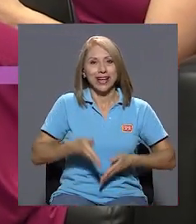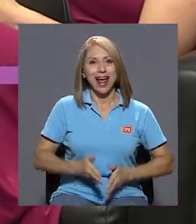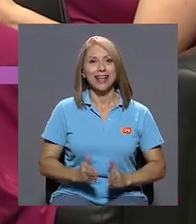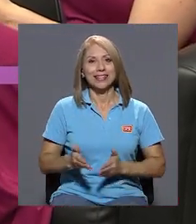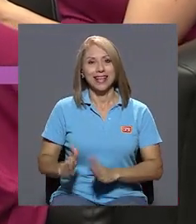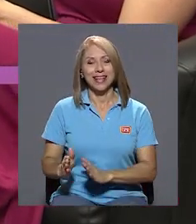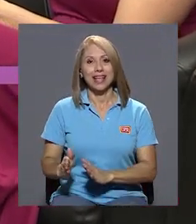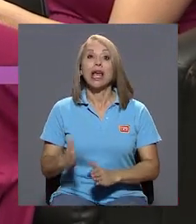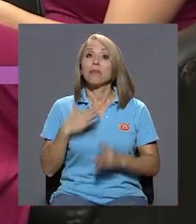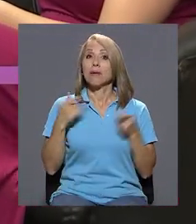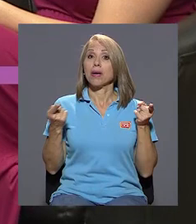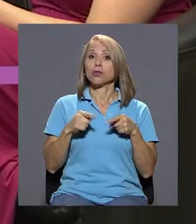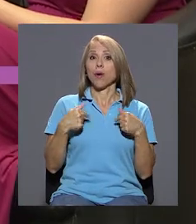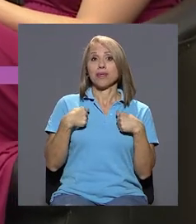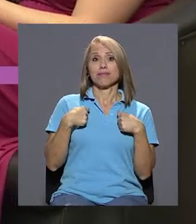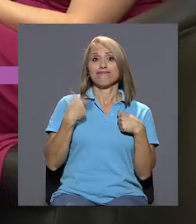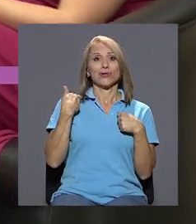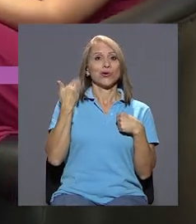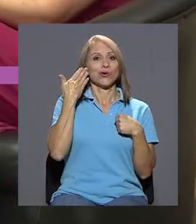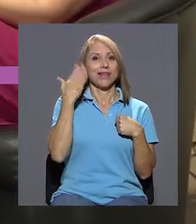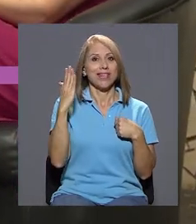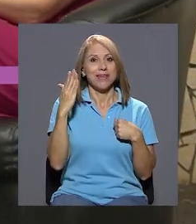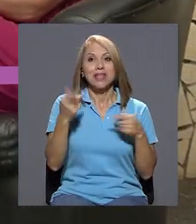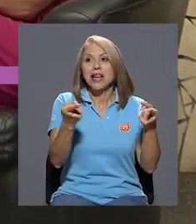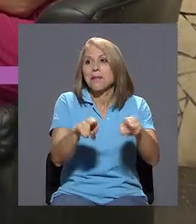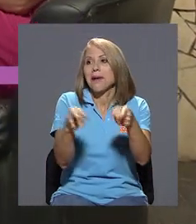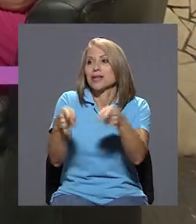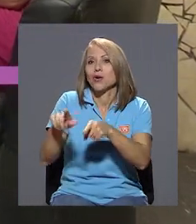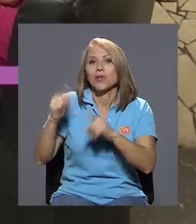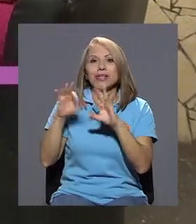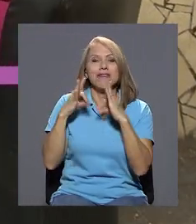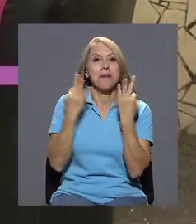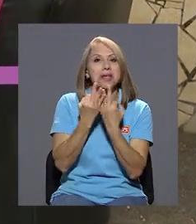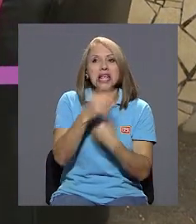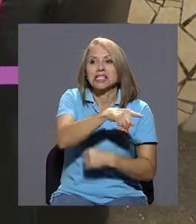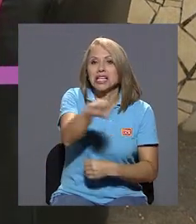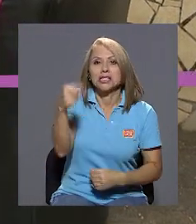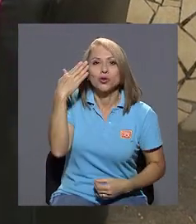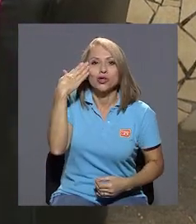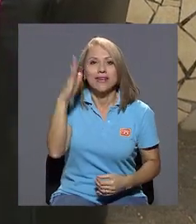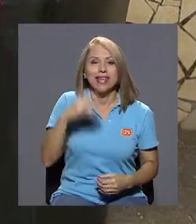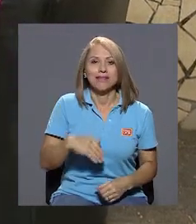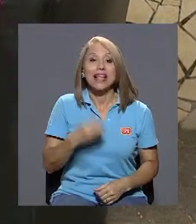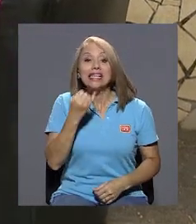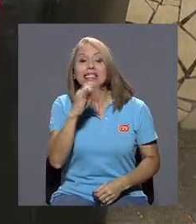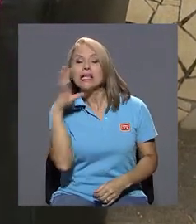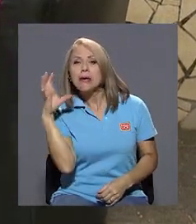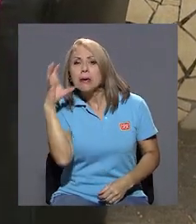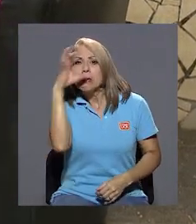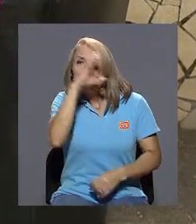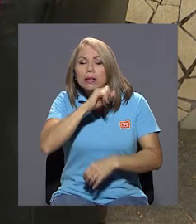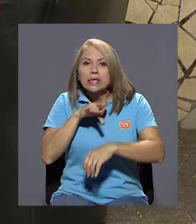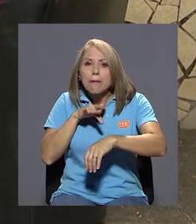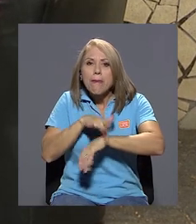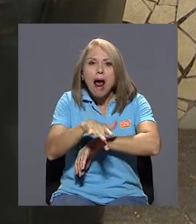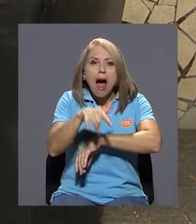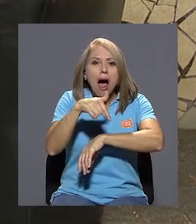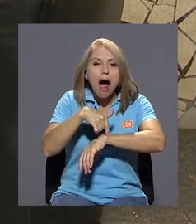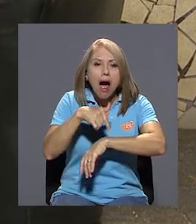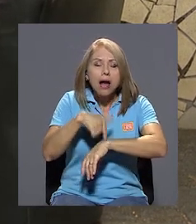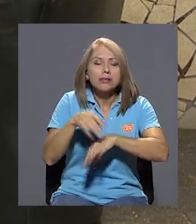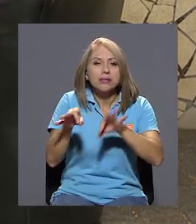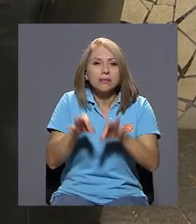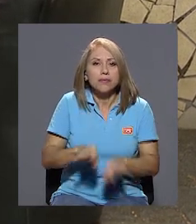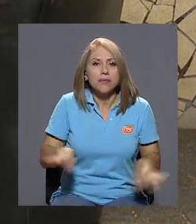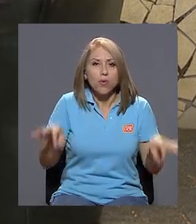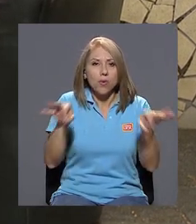naciendo. Entonces, me pasó a mí, yo no sabía, le pasó a un montón de familias y no sabían. Una detección temprana